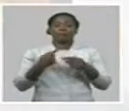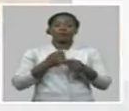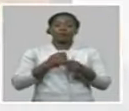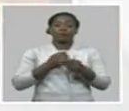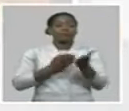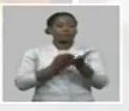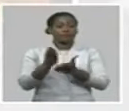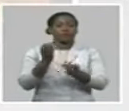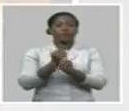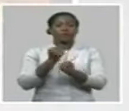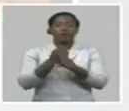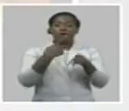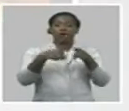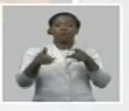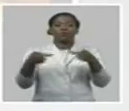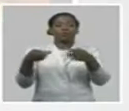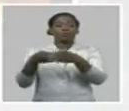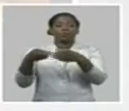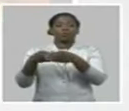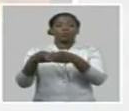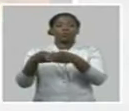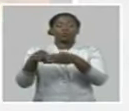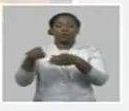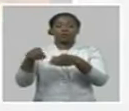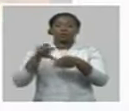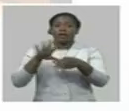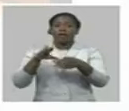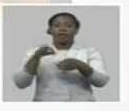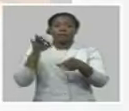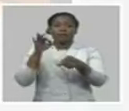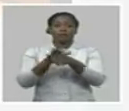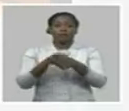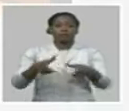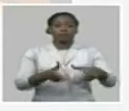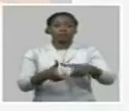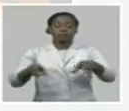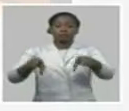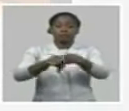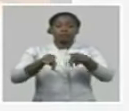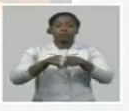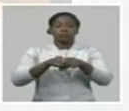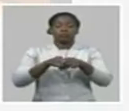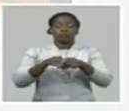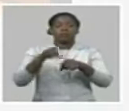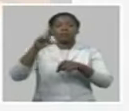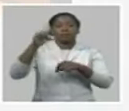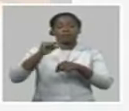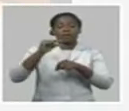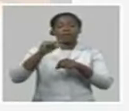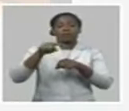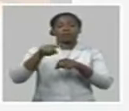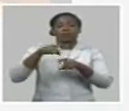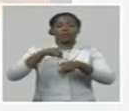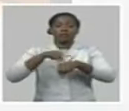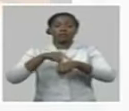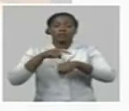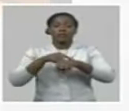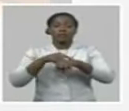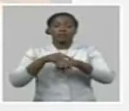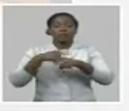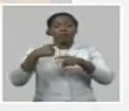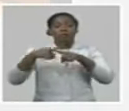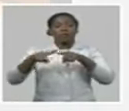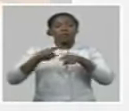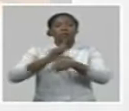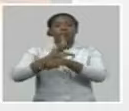hay un grupo de obras a mediano plazo y otras a largo plazo que las estamos trabajando para ver